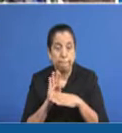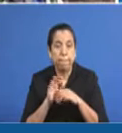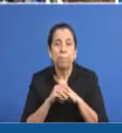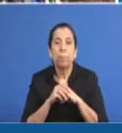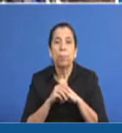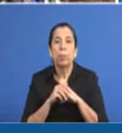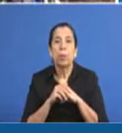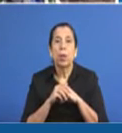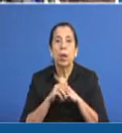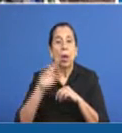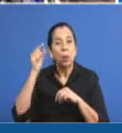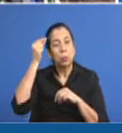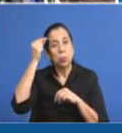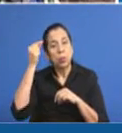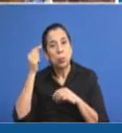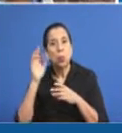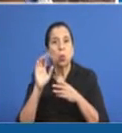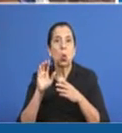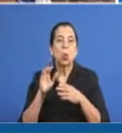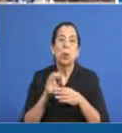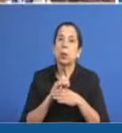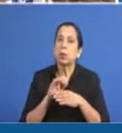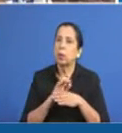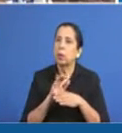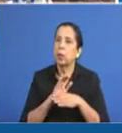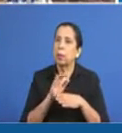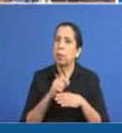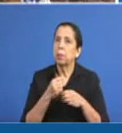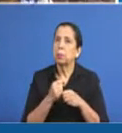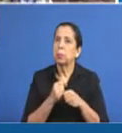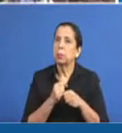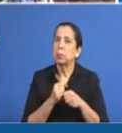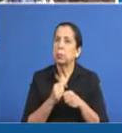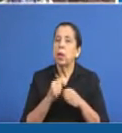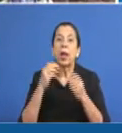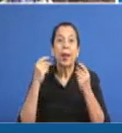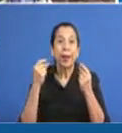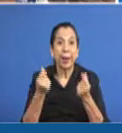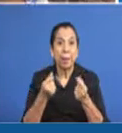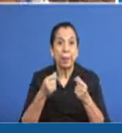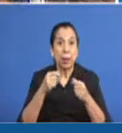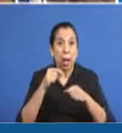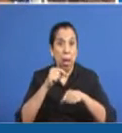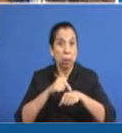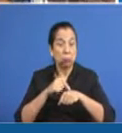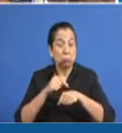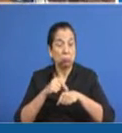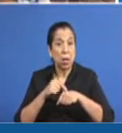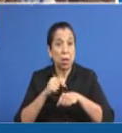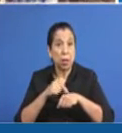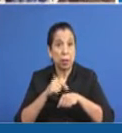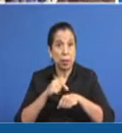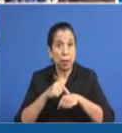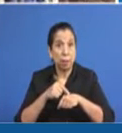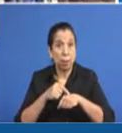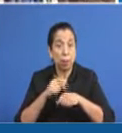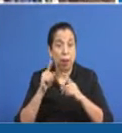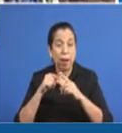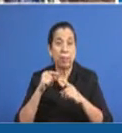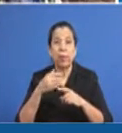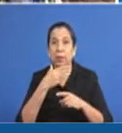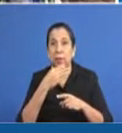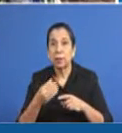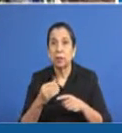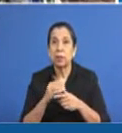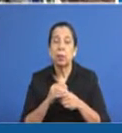del gobierno, por supuesto, que aplicó, como dijeron, de manera inmediata la moratoria, pero importante destacar que este fin de semana también hay que